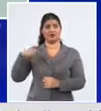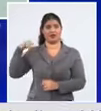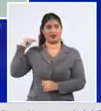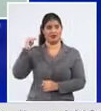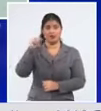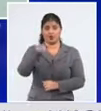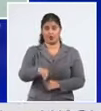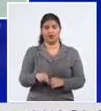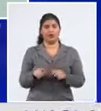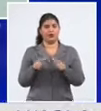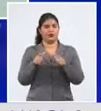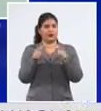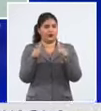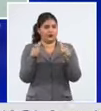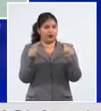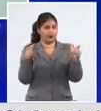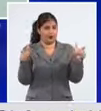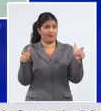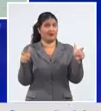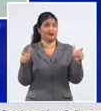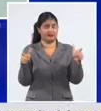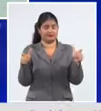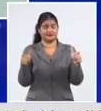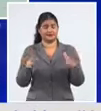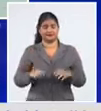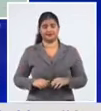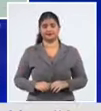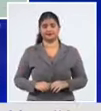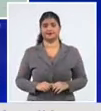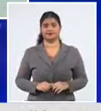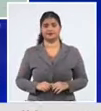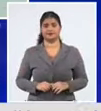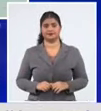anterior. Realmente una cifra muy elevada.